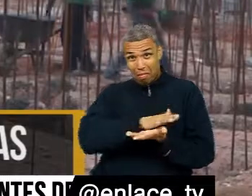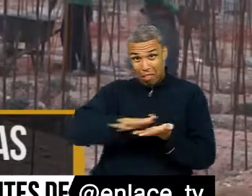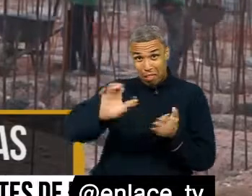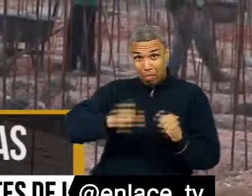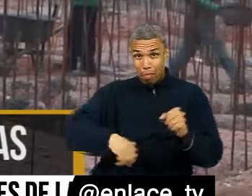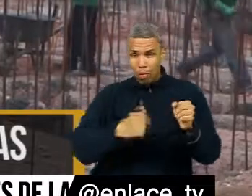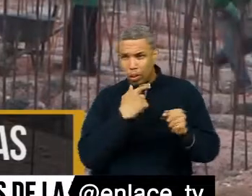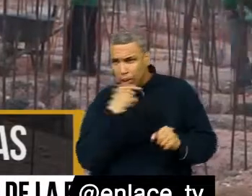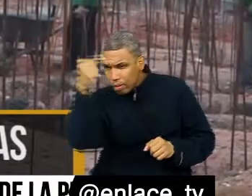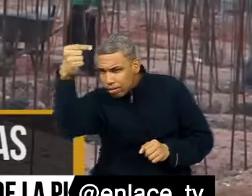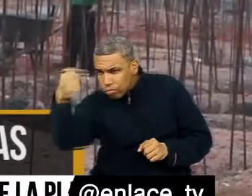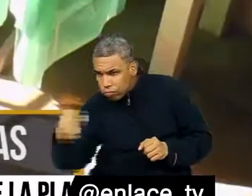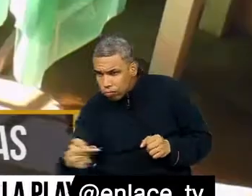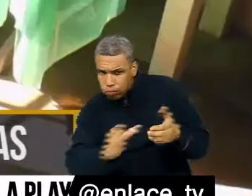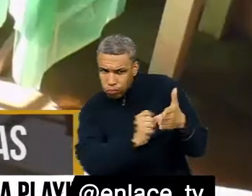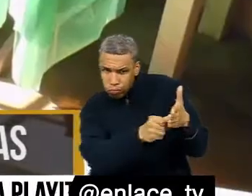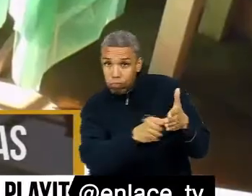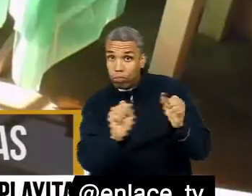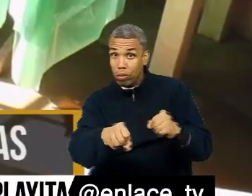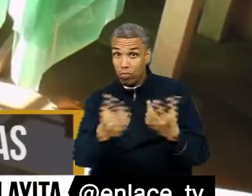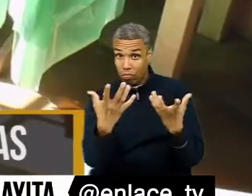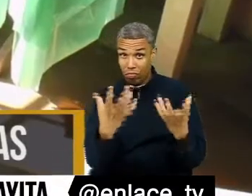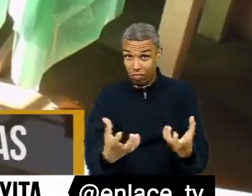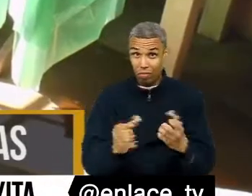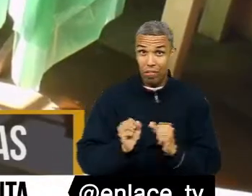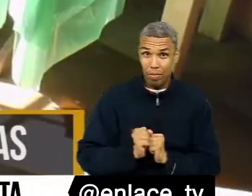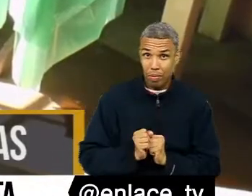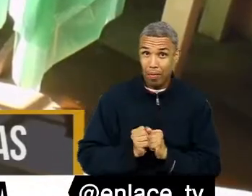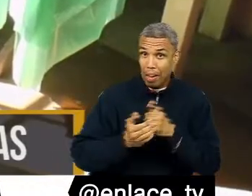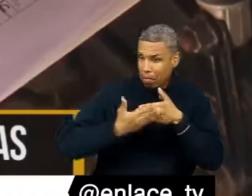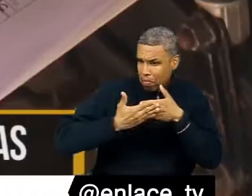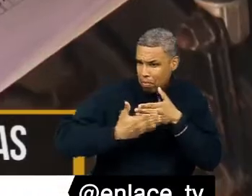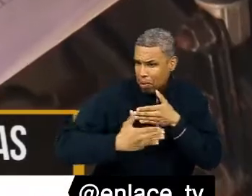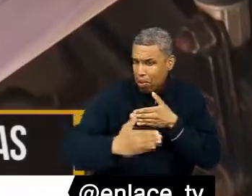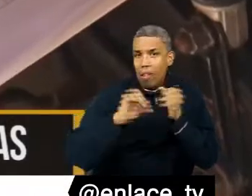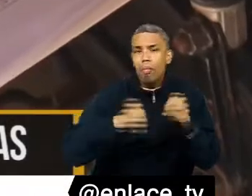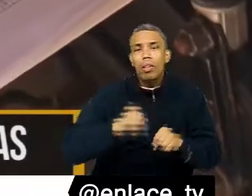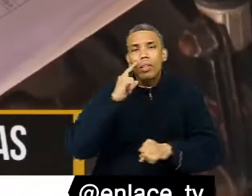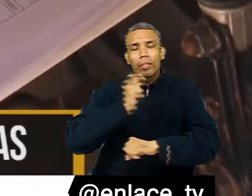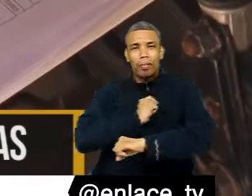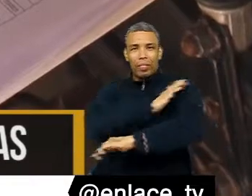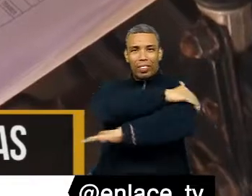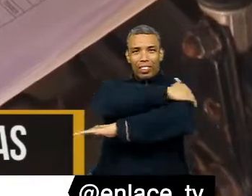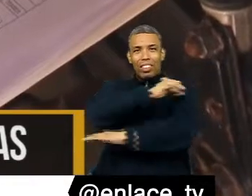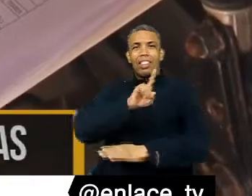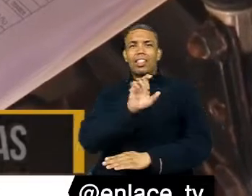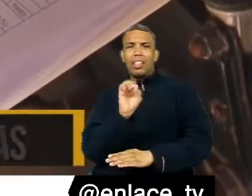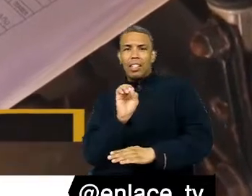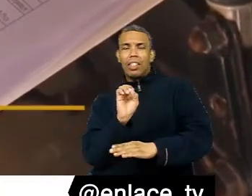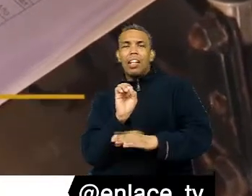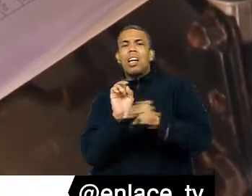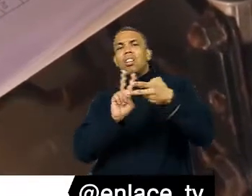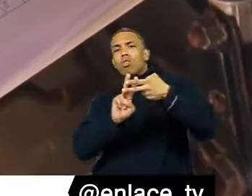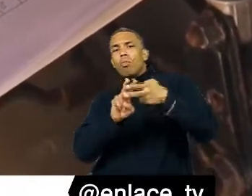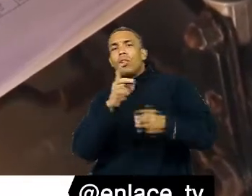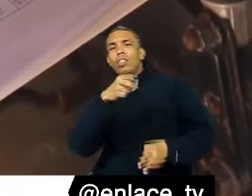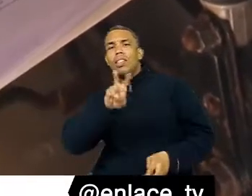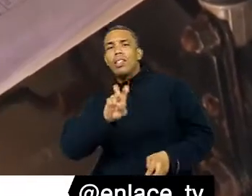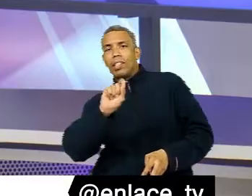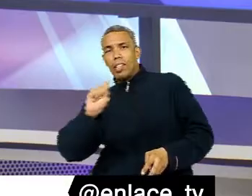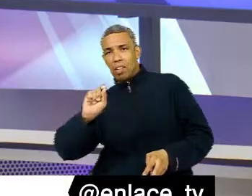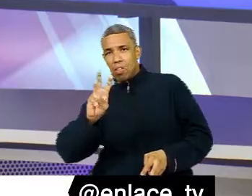entregará este convenio. Si usted está interesado, a partir de la fecha puede dirigirse a la calle 60, número 1787 del barrio Galán.